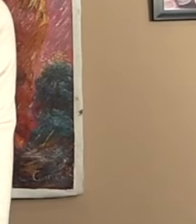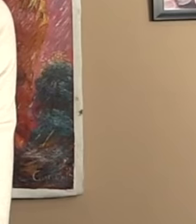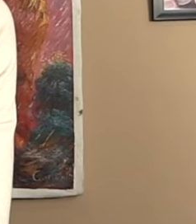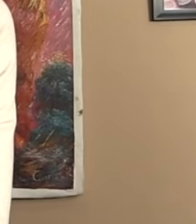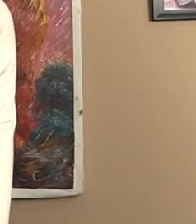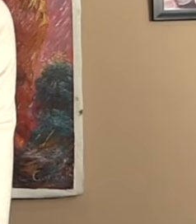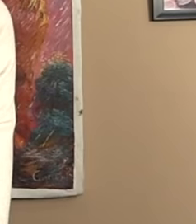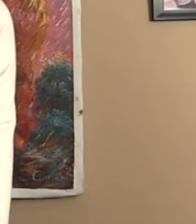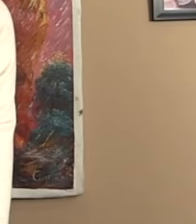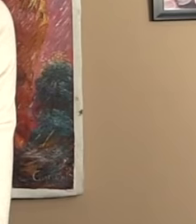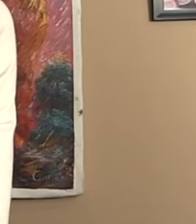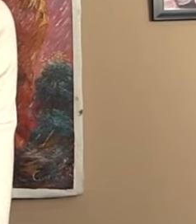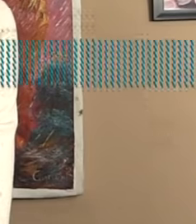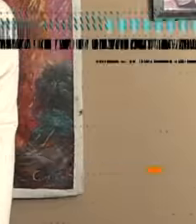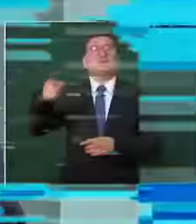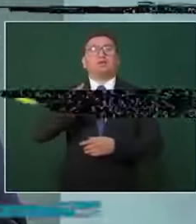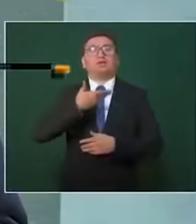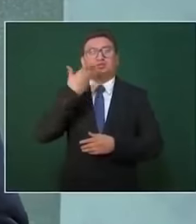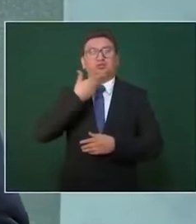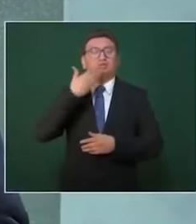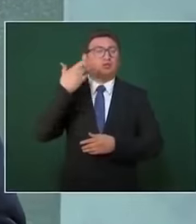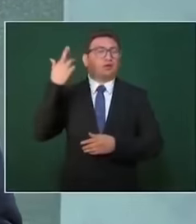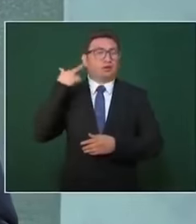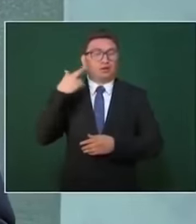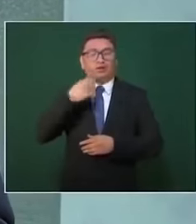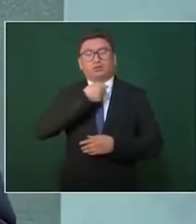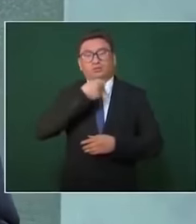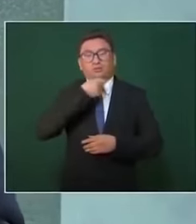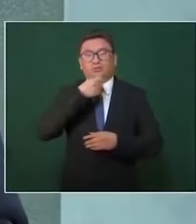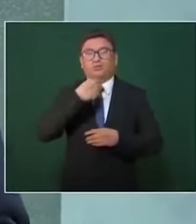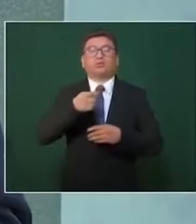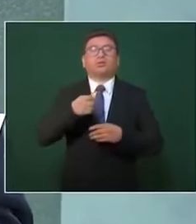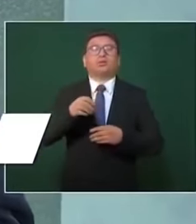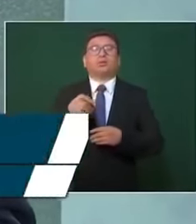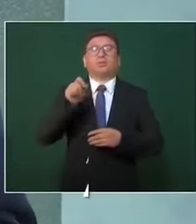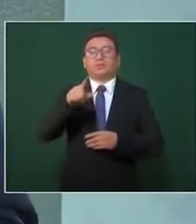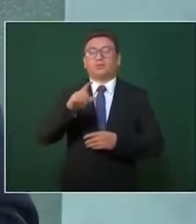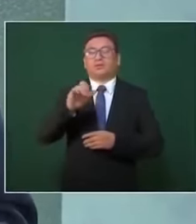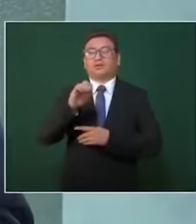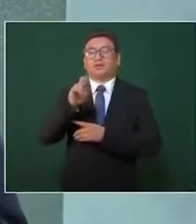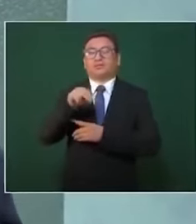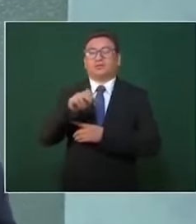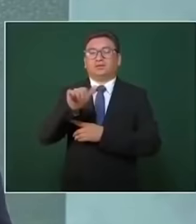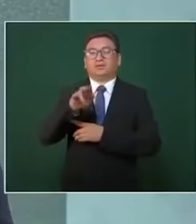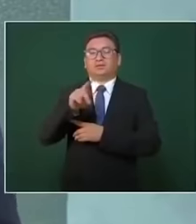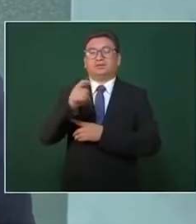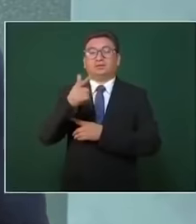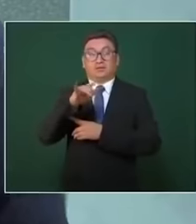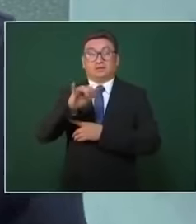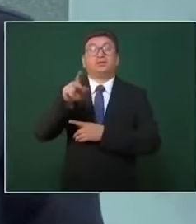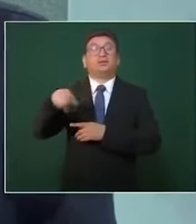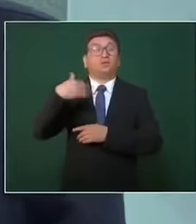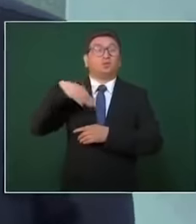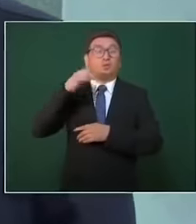pero esto del pleito entre ambos el styling radio ahí con carmen aristegui que también engañó durante